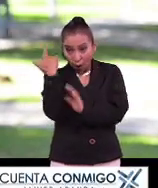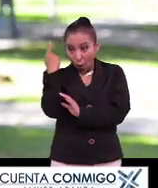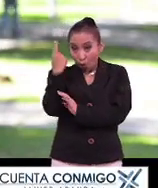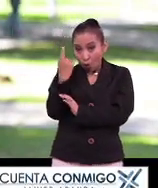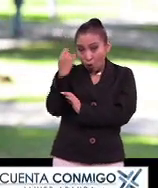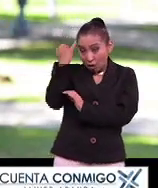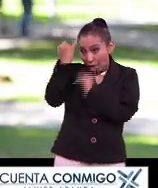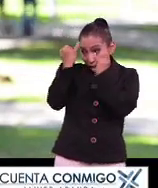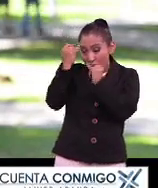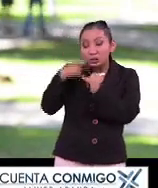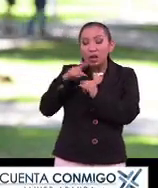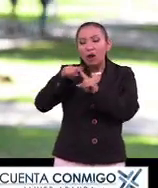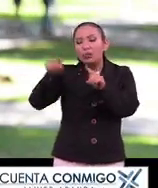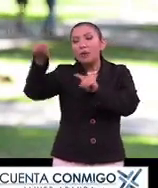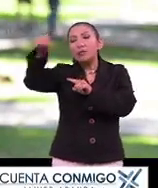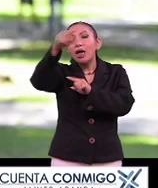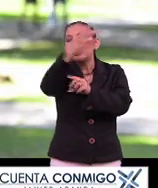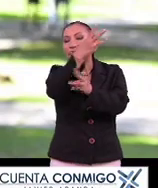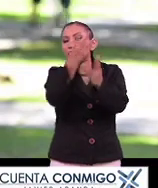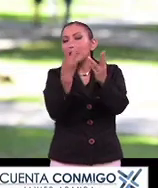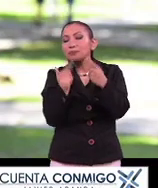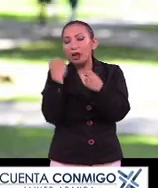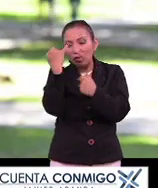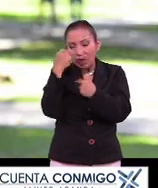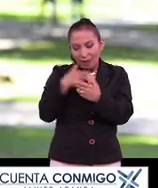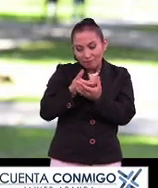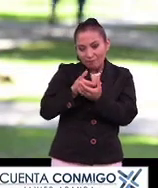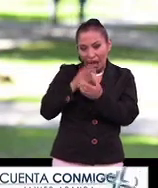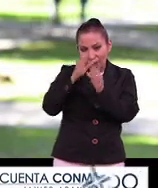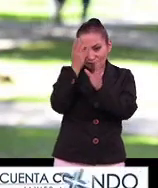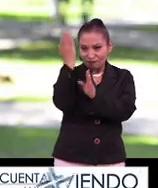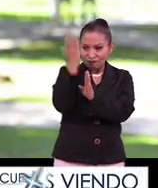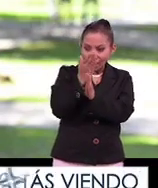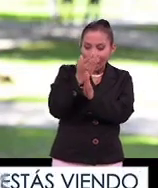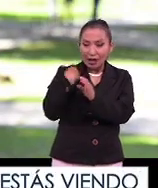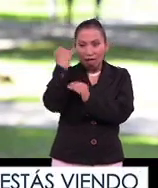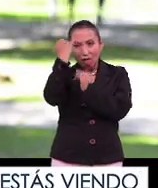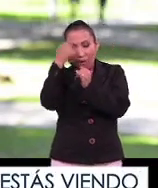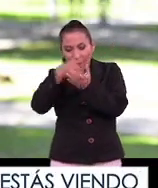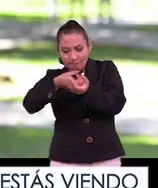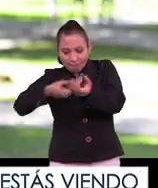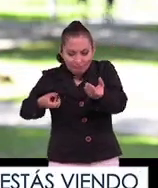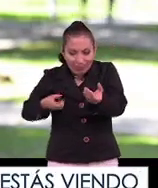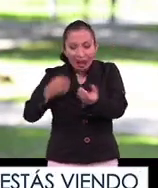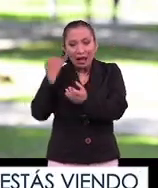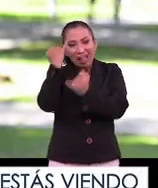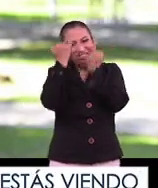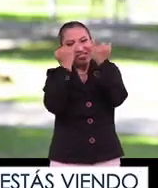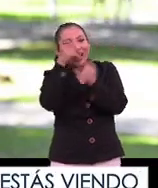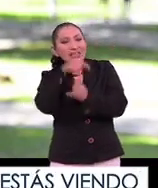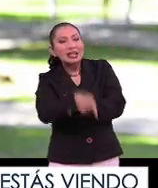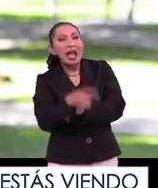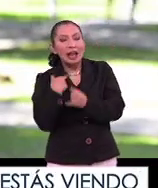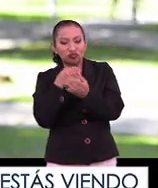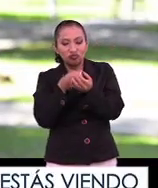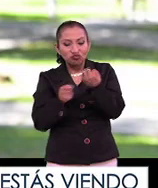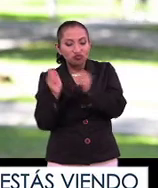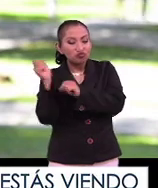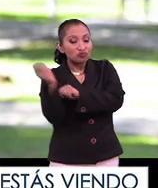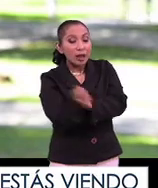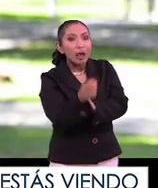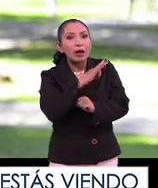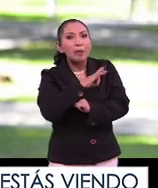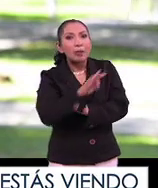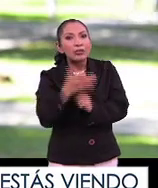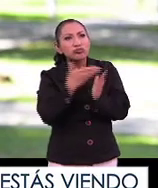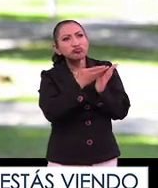solo genio, sino de por lo menos tres: el inventor de la cabeza, el inventor del mango y el inventor de la correa. Y